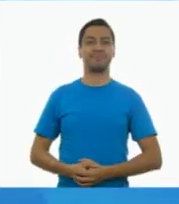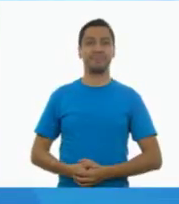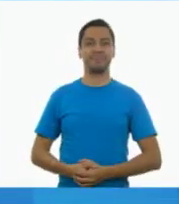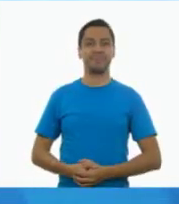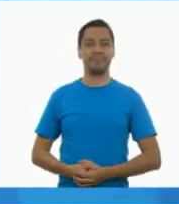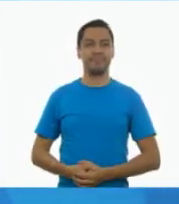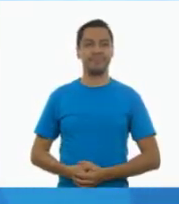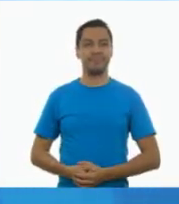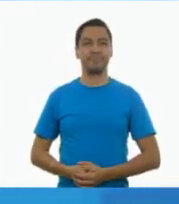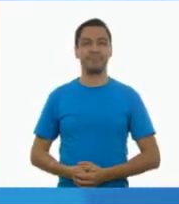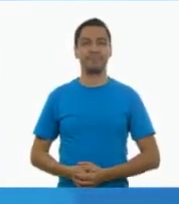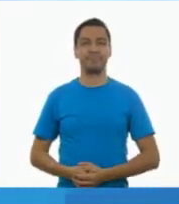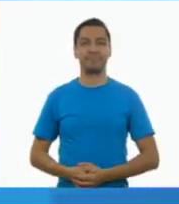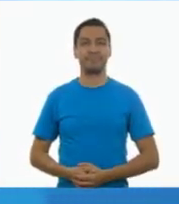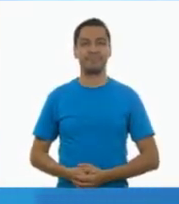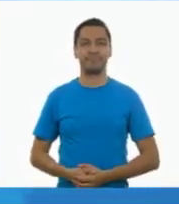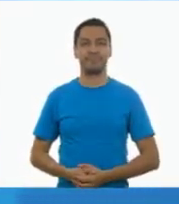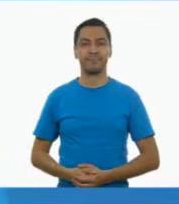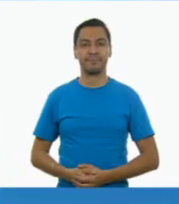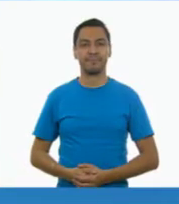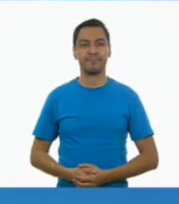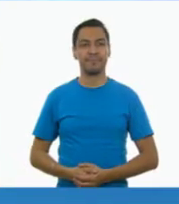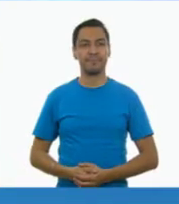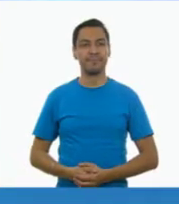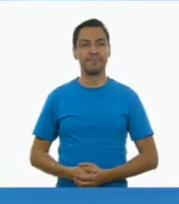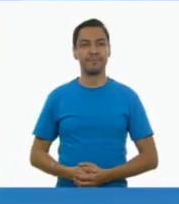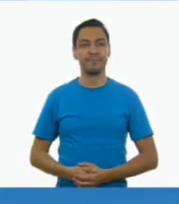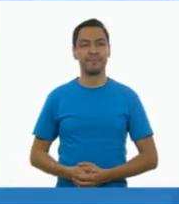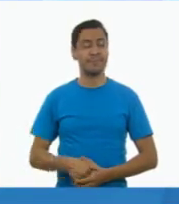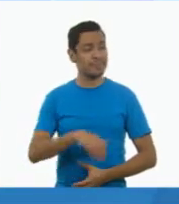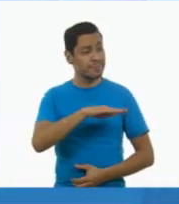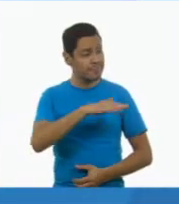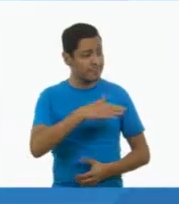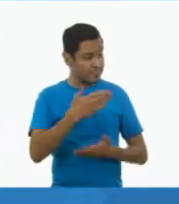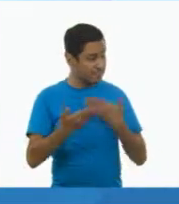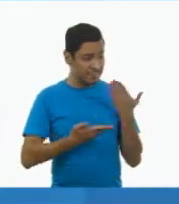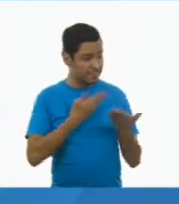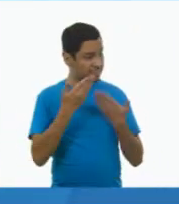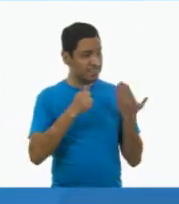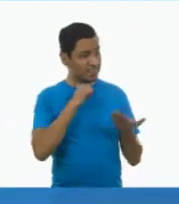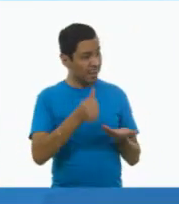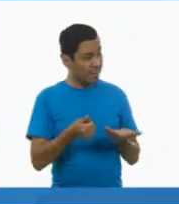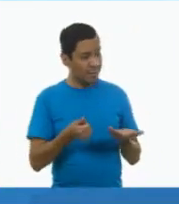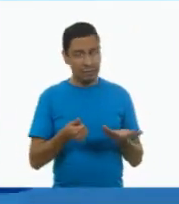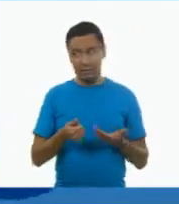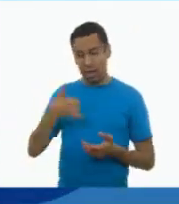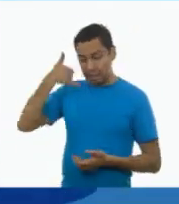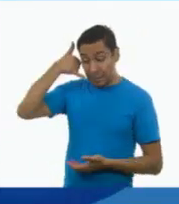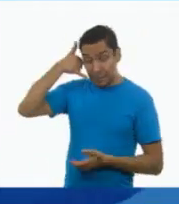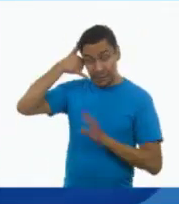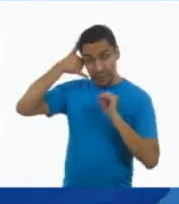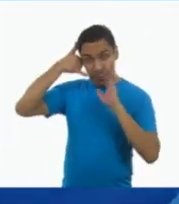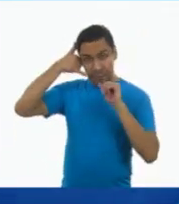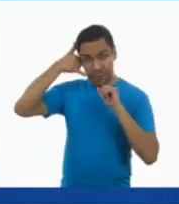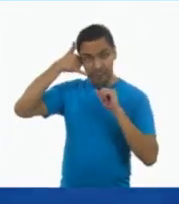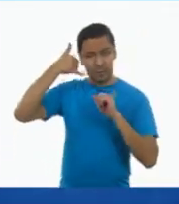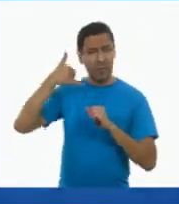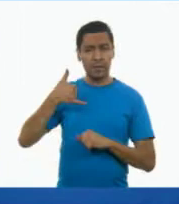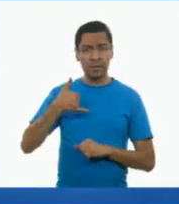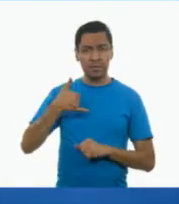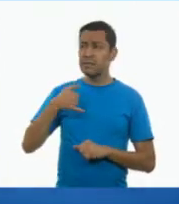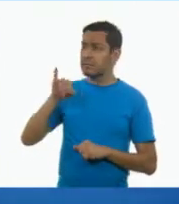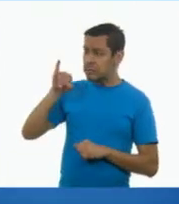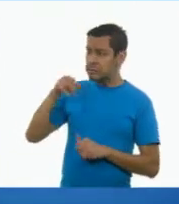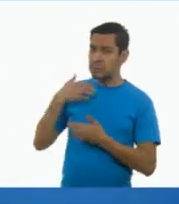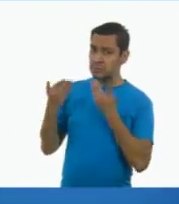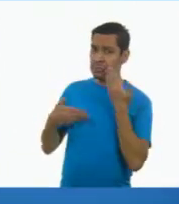Gel y eso para peinarnos y todo. Vale. Tengo que... ¿No estás estudiando, hija? Bueno, ya me voy. No, ¿ah? Sí, ma.